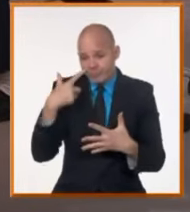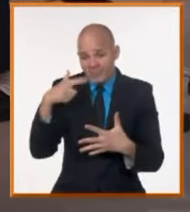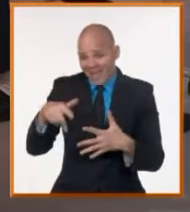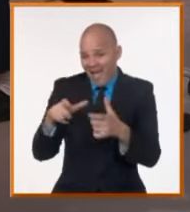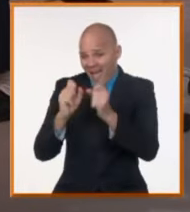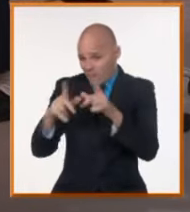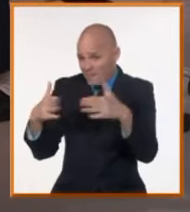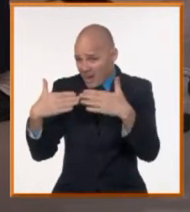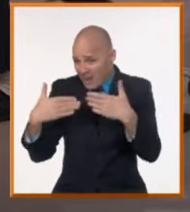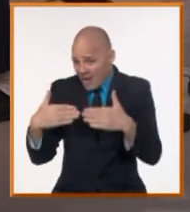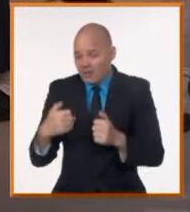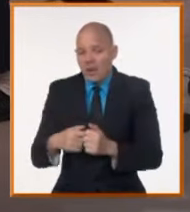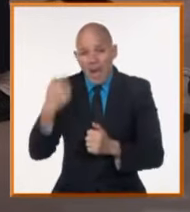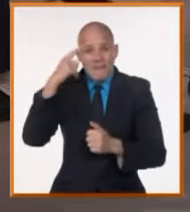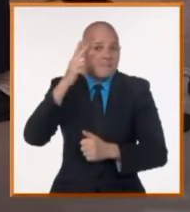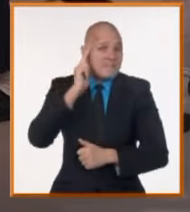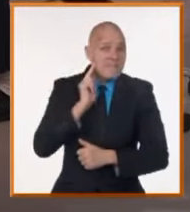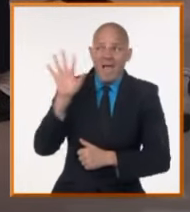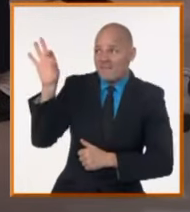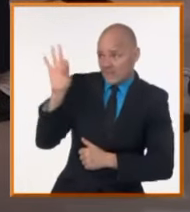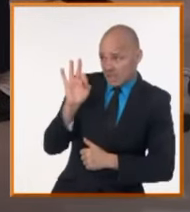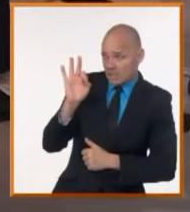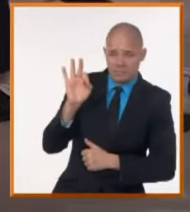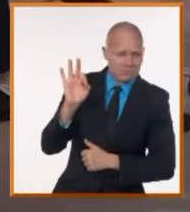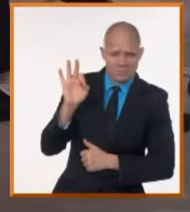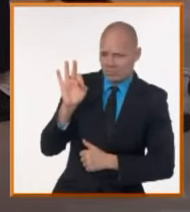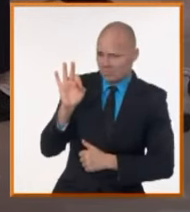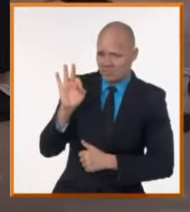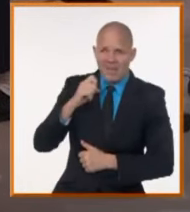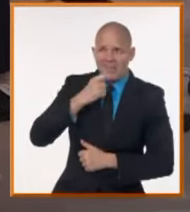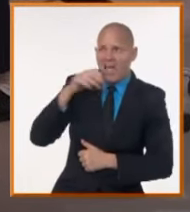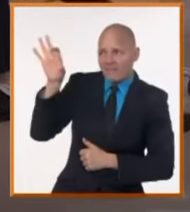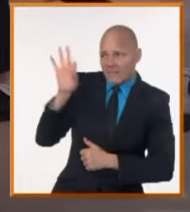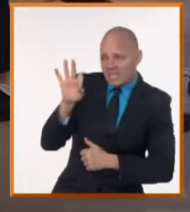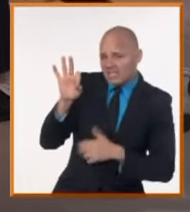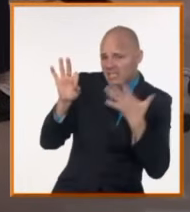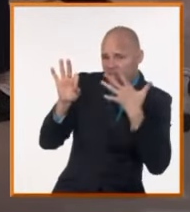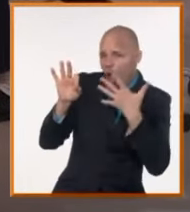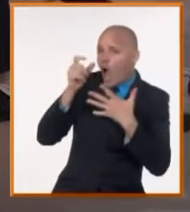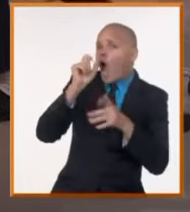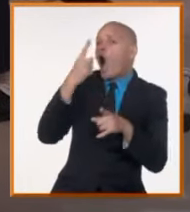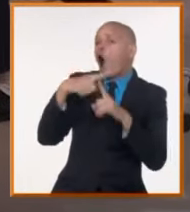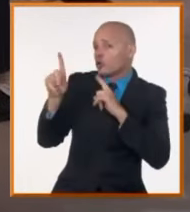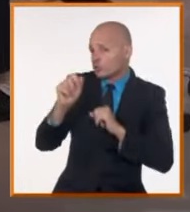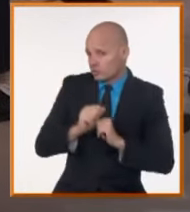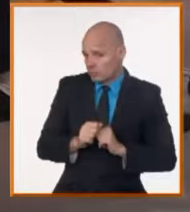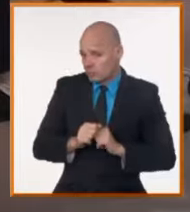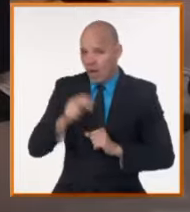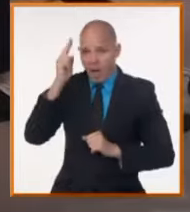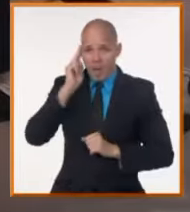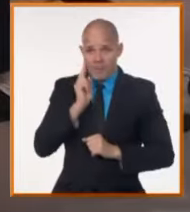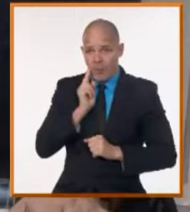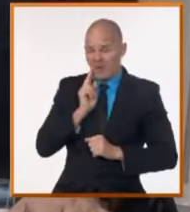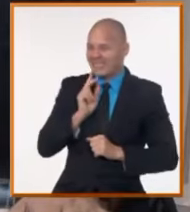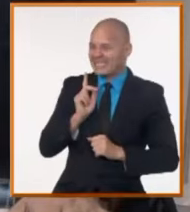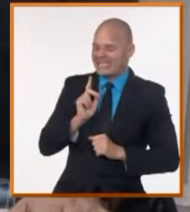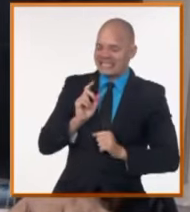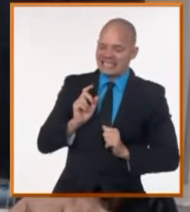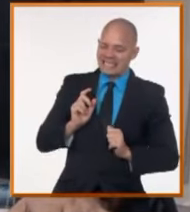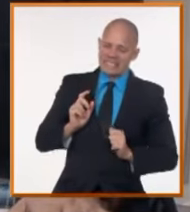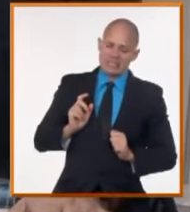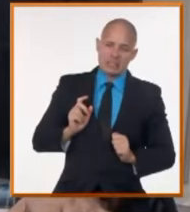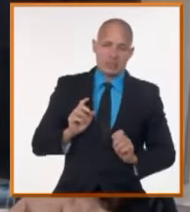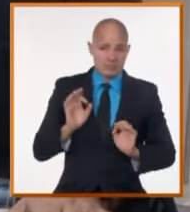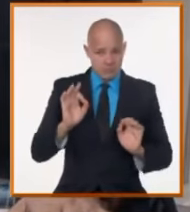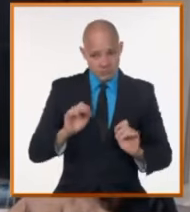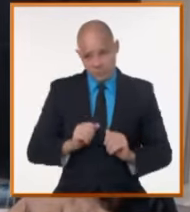habían concluido las sesiones del Congreso de Panamá, que tuvo que trasladarse hacia México. Y lo interesante,